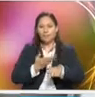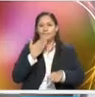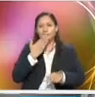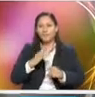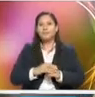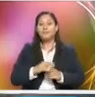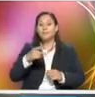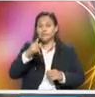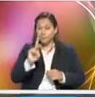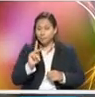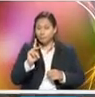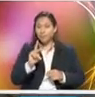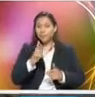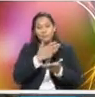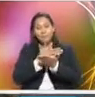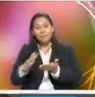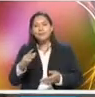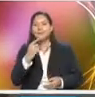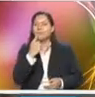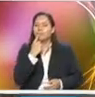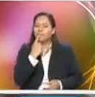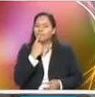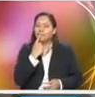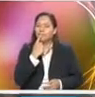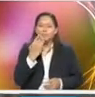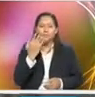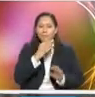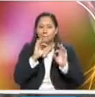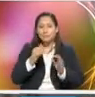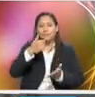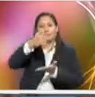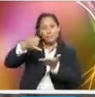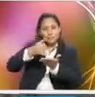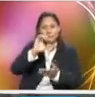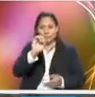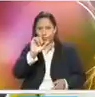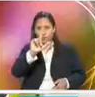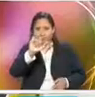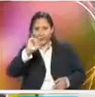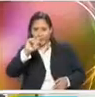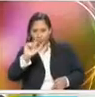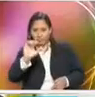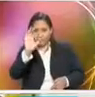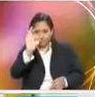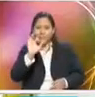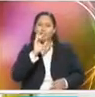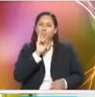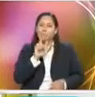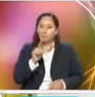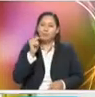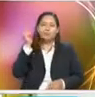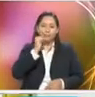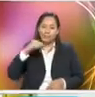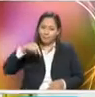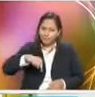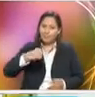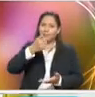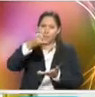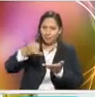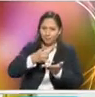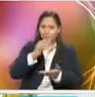pero para que aparte agarre pues, mucho sabor, ¿no? Sí, aceite de oliva. Aceite de oliva de preferencia, sí, pues casi siempre aquí intentamos usar aceite de